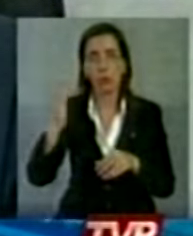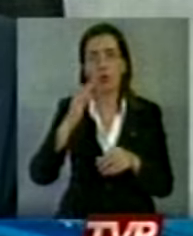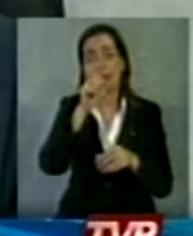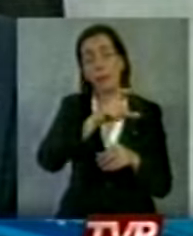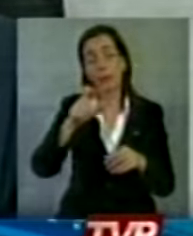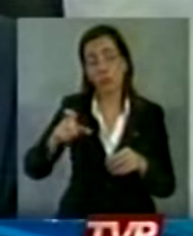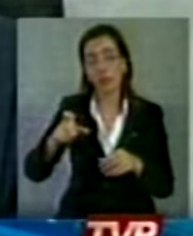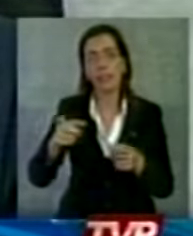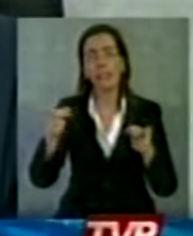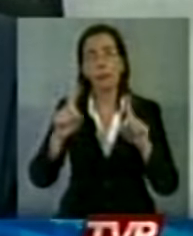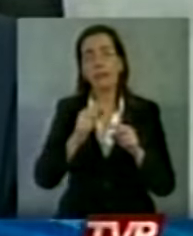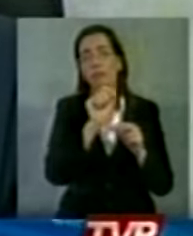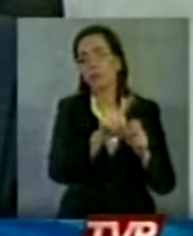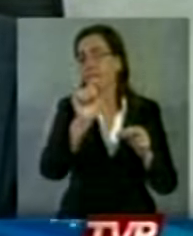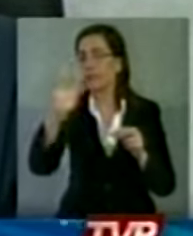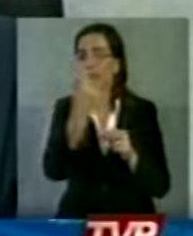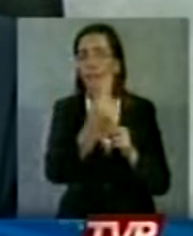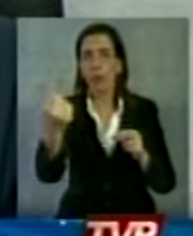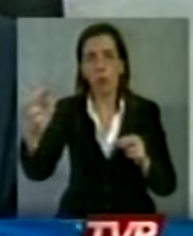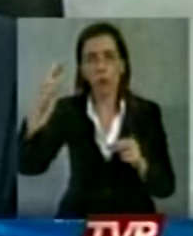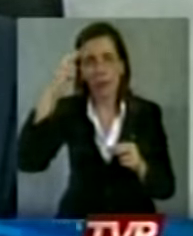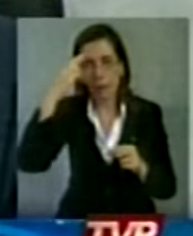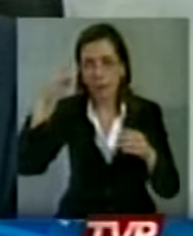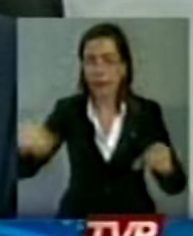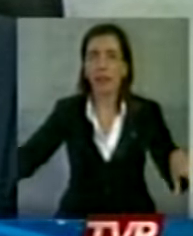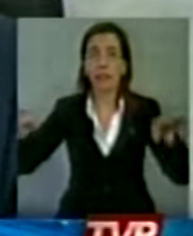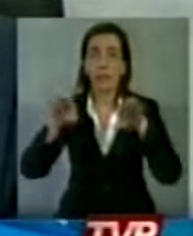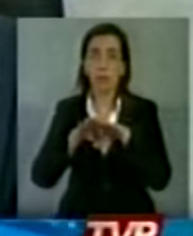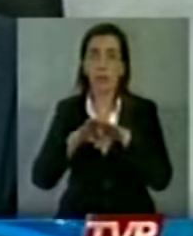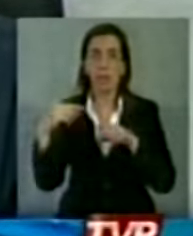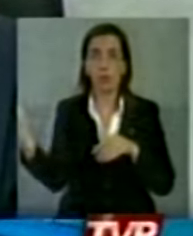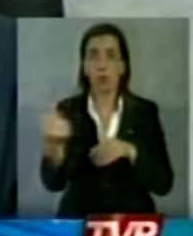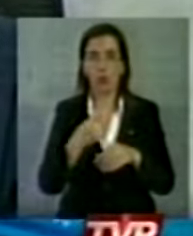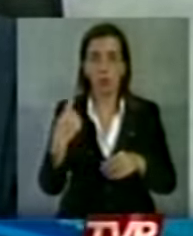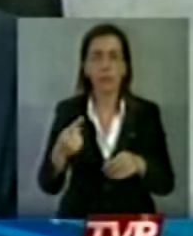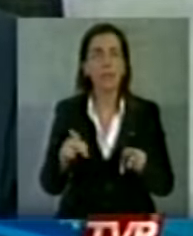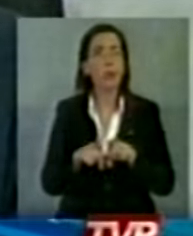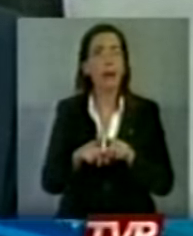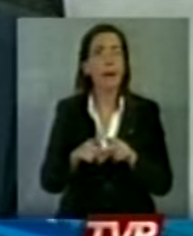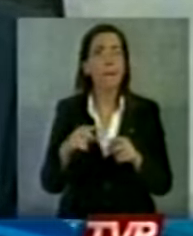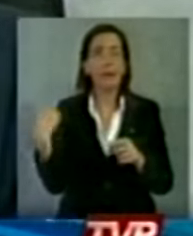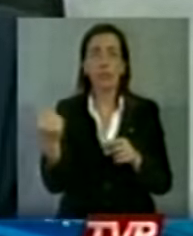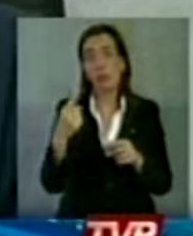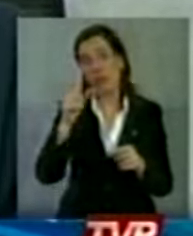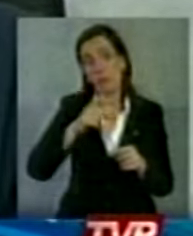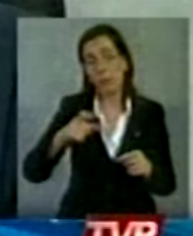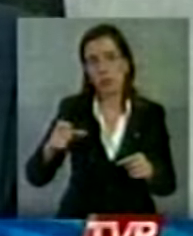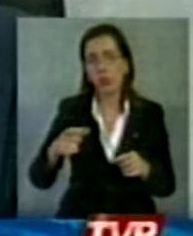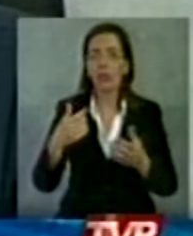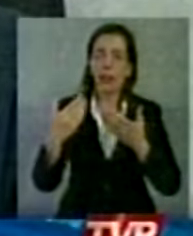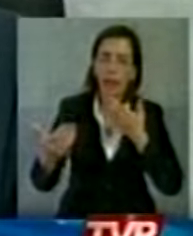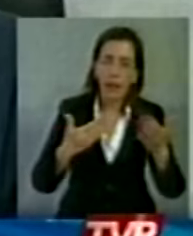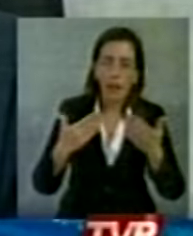identidades particulares y equipare las asimetrías con criterios de equidad y a través del consenso y